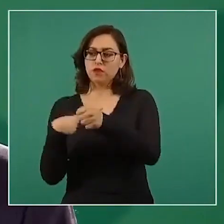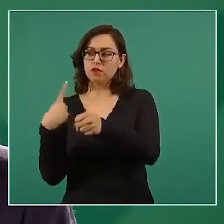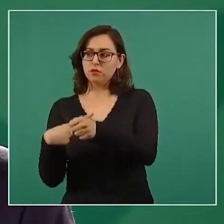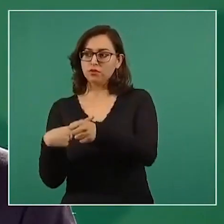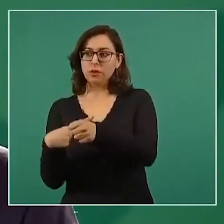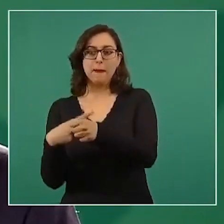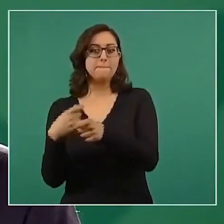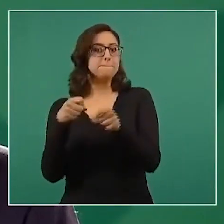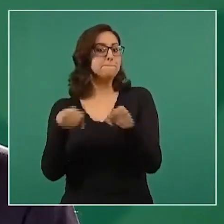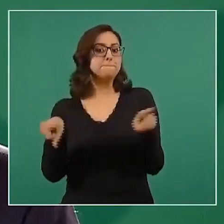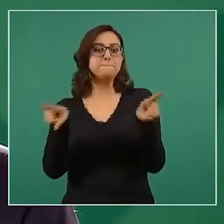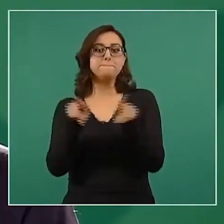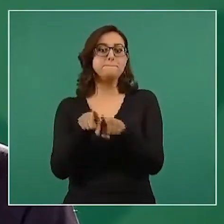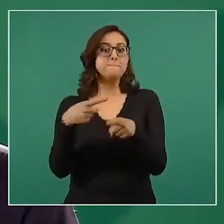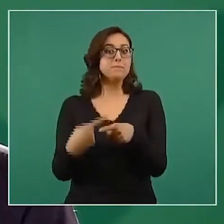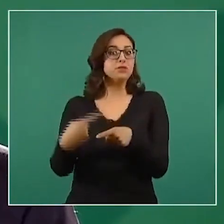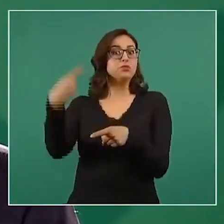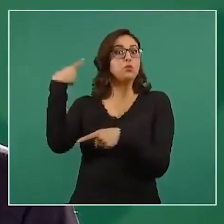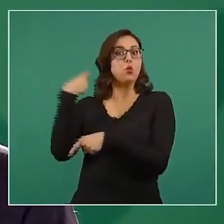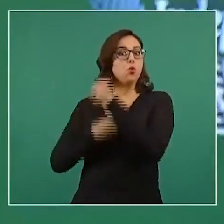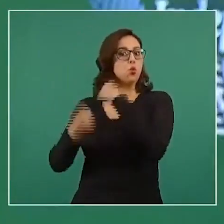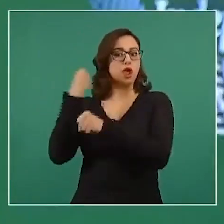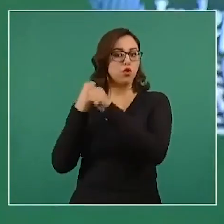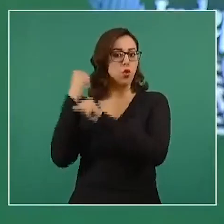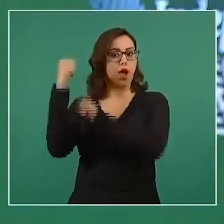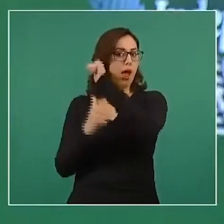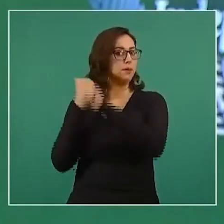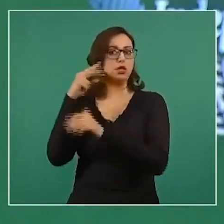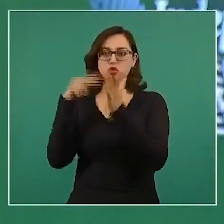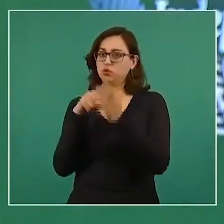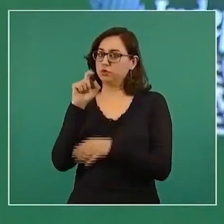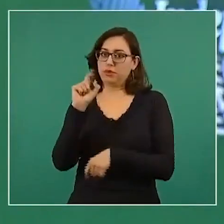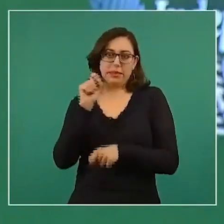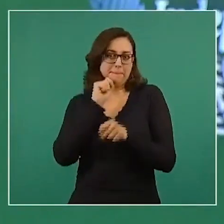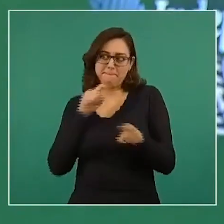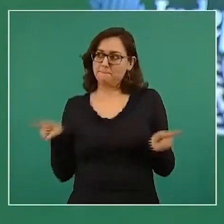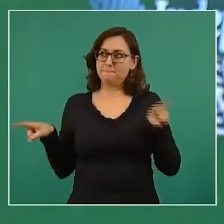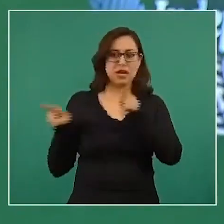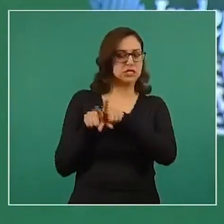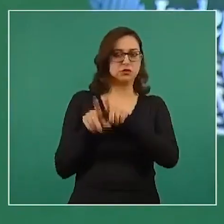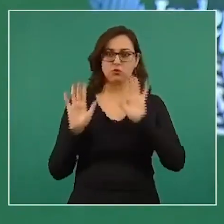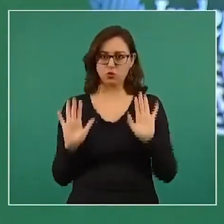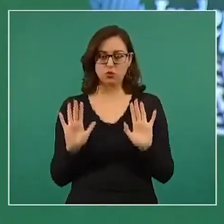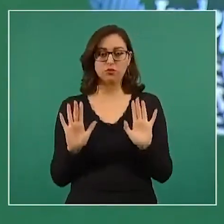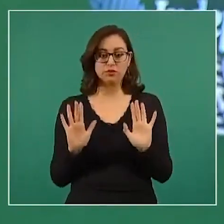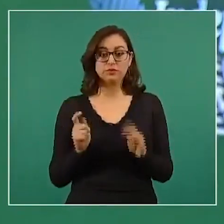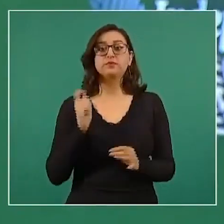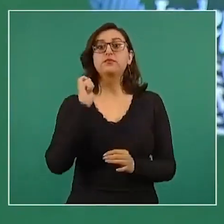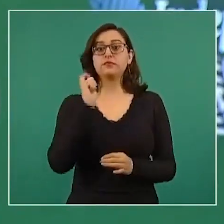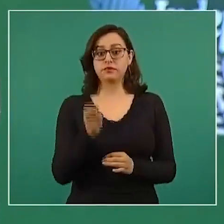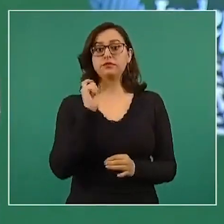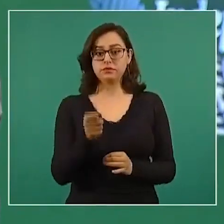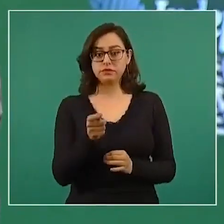la segunda y la tercera semanas de abril de 2020. Es decir, la reducción ha sido muy sustancial y